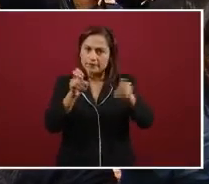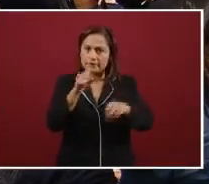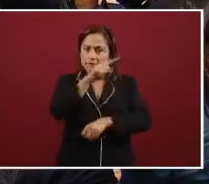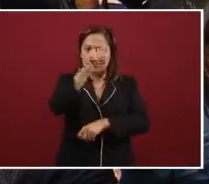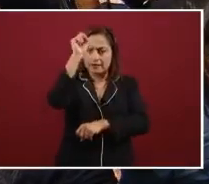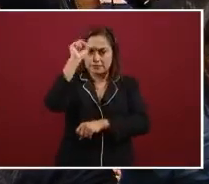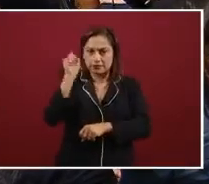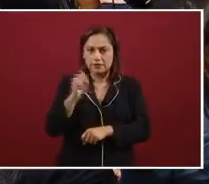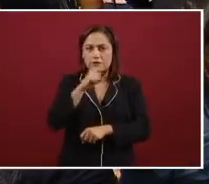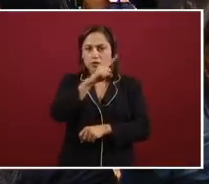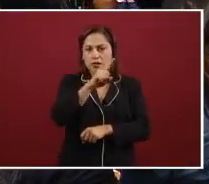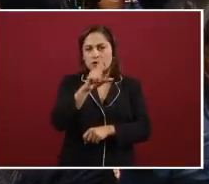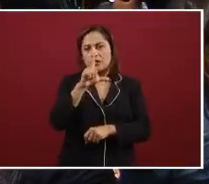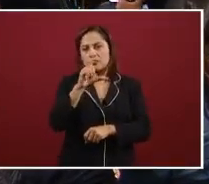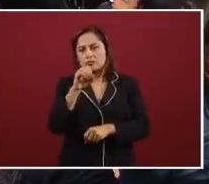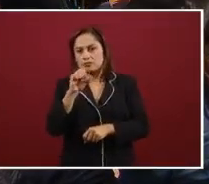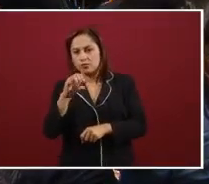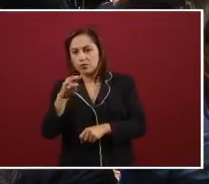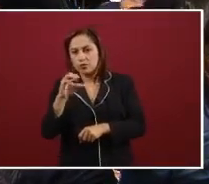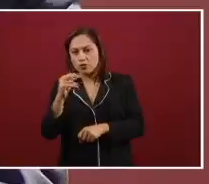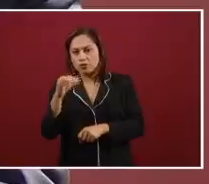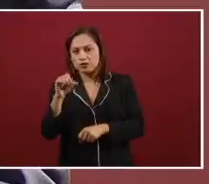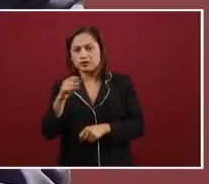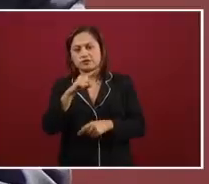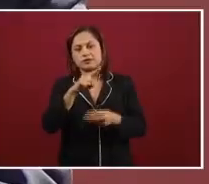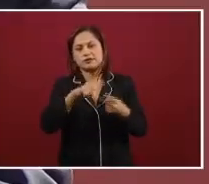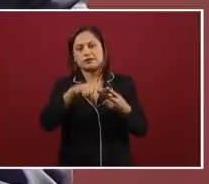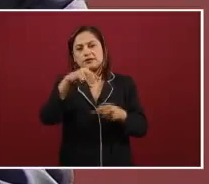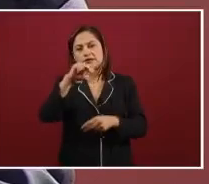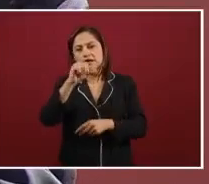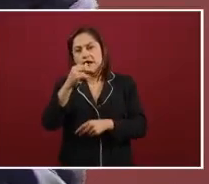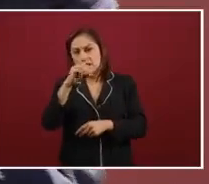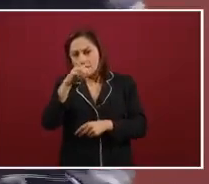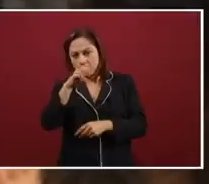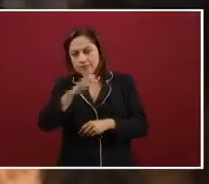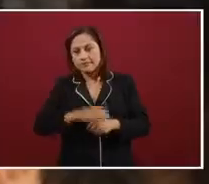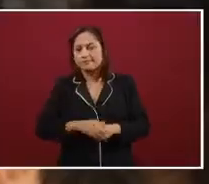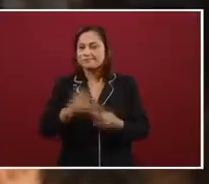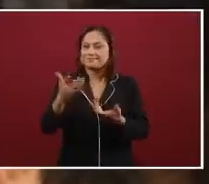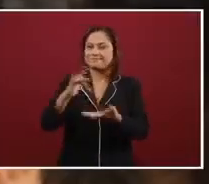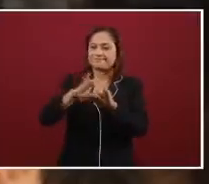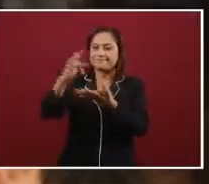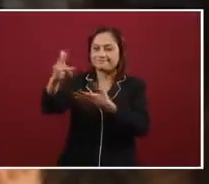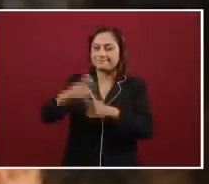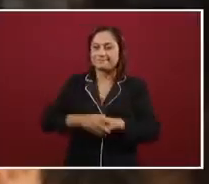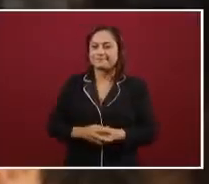en Mochis, en Ahome. Ahome. Muy bien, muchas gracias.